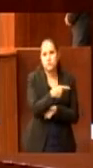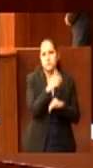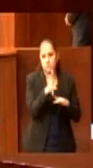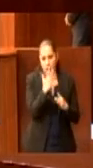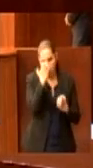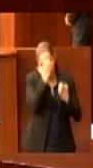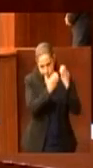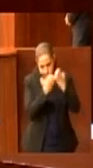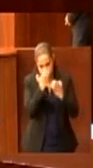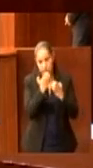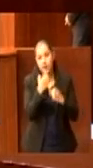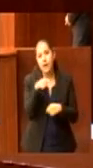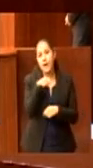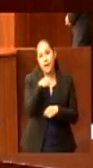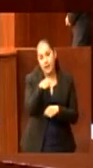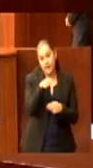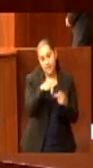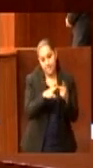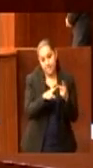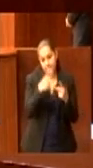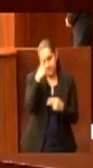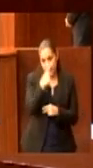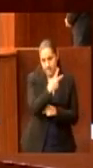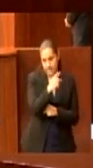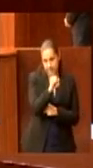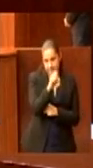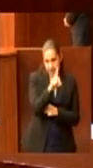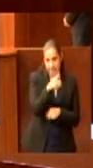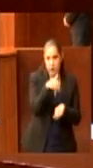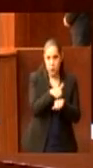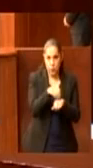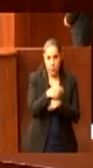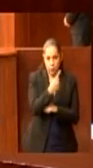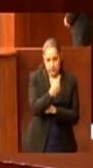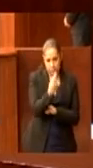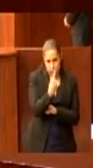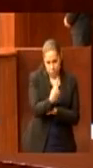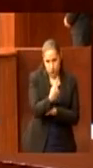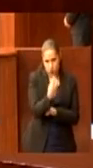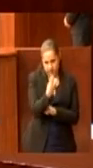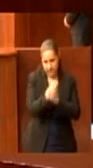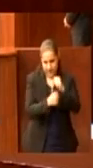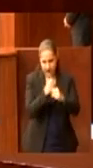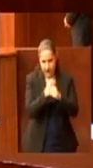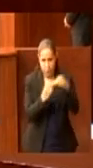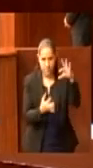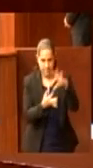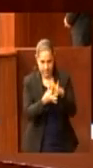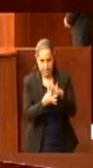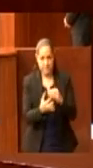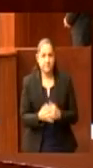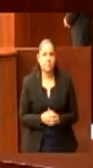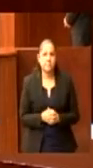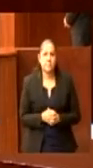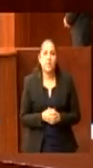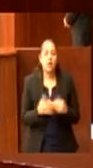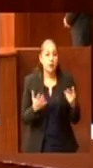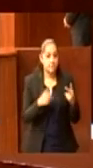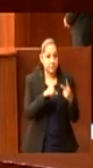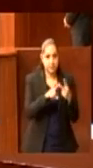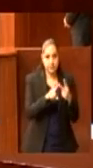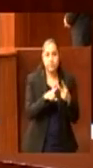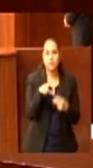procedimiento especial sancionador de órgano distrital 101 de este año 2 es inexistente